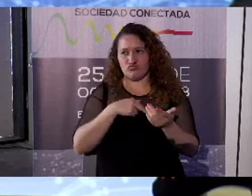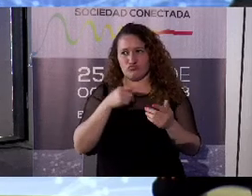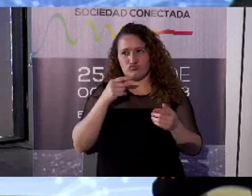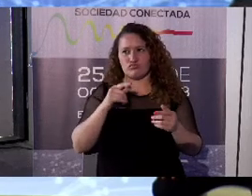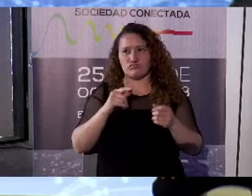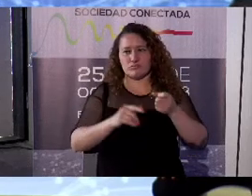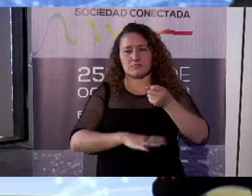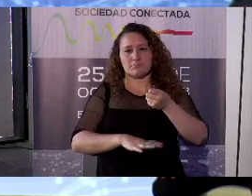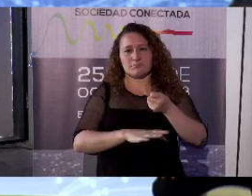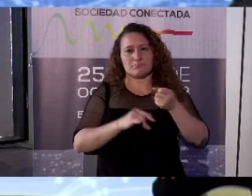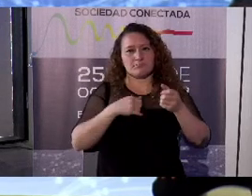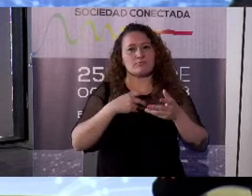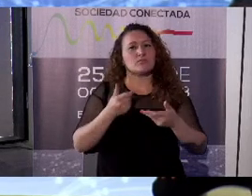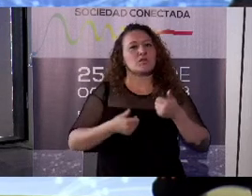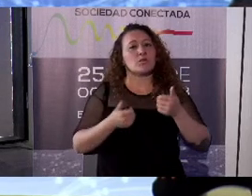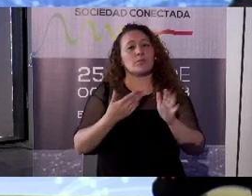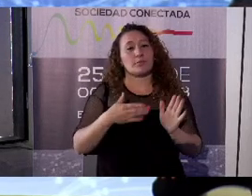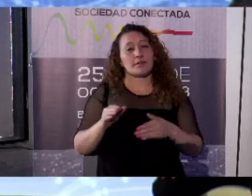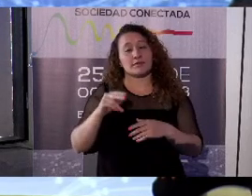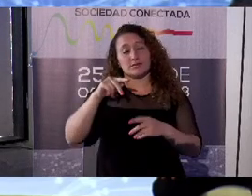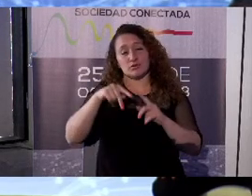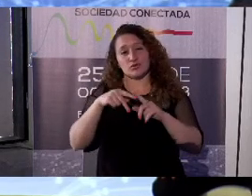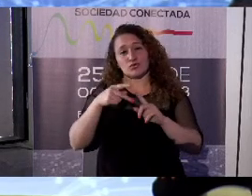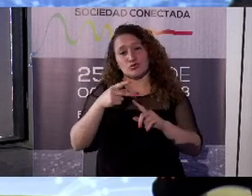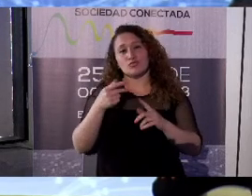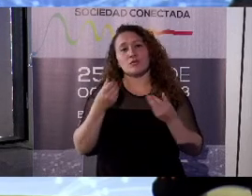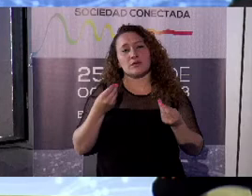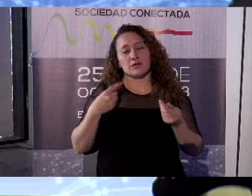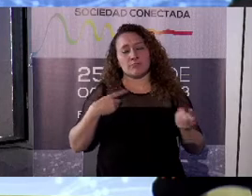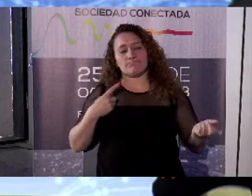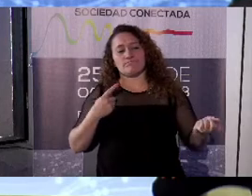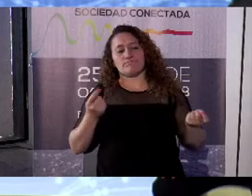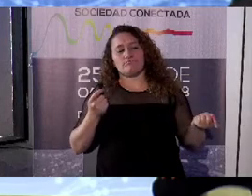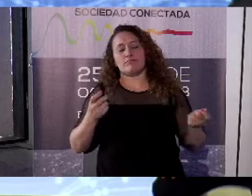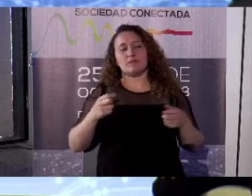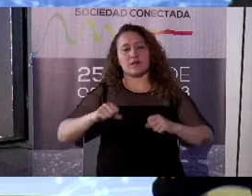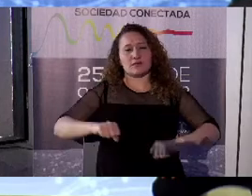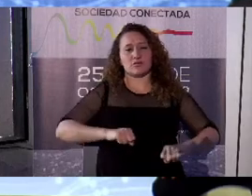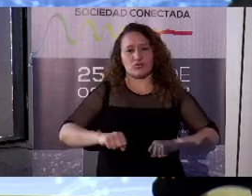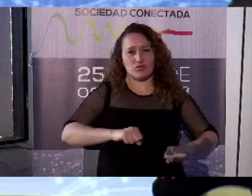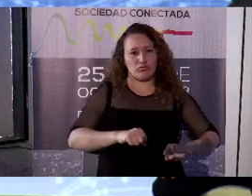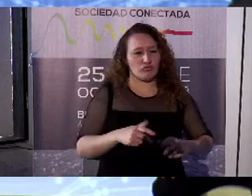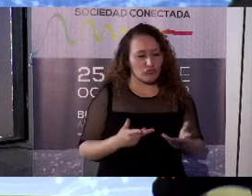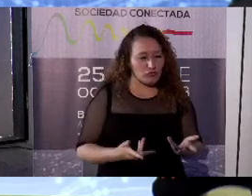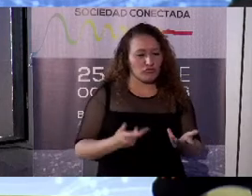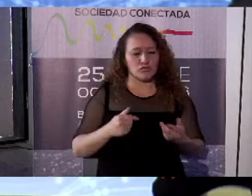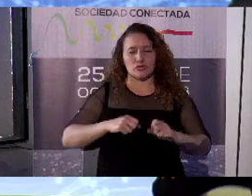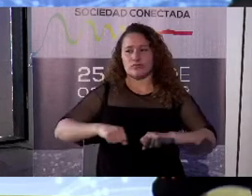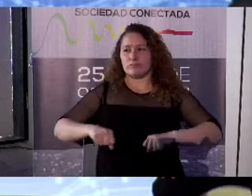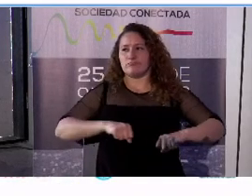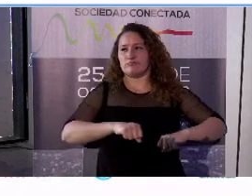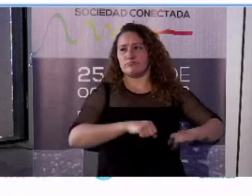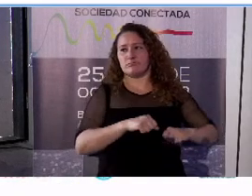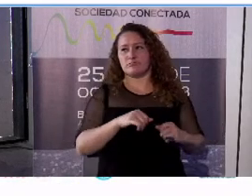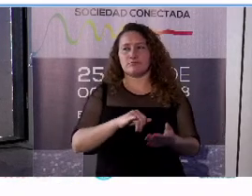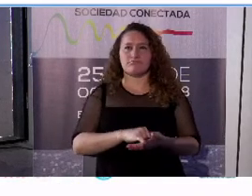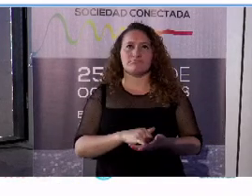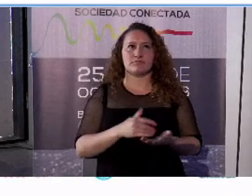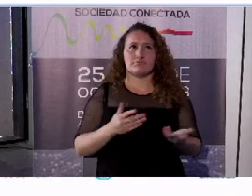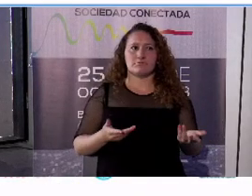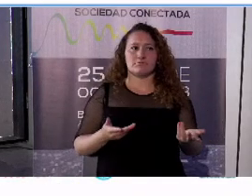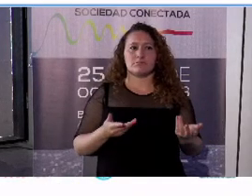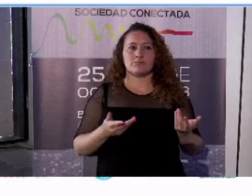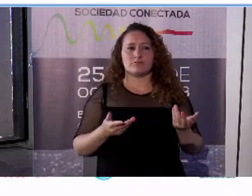objetivos de estos dos planes para como regulador empezar a gestionar certidumbre empezar a gestionar eh